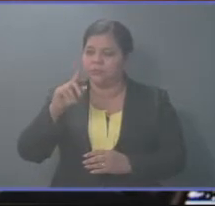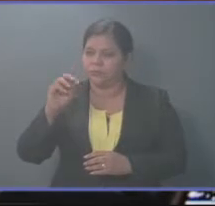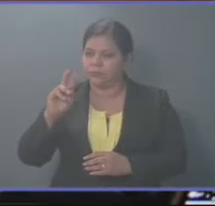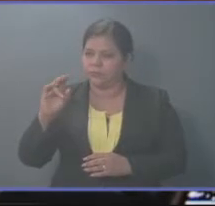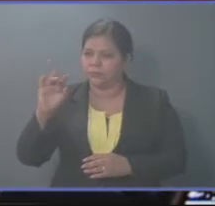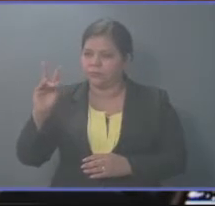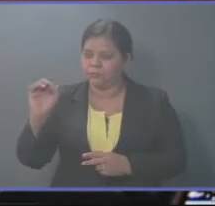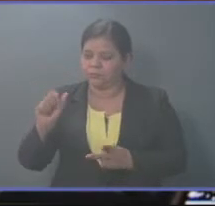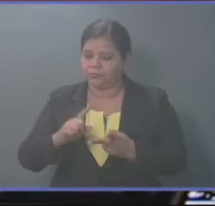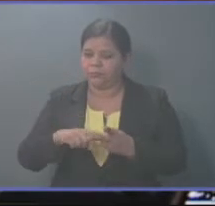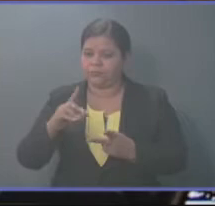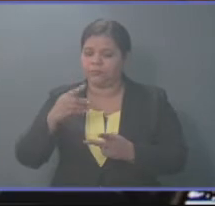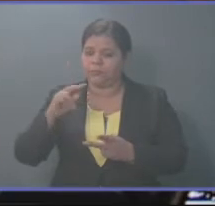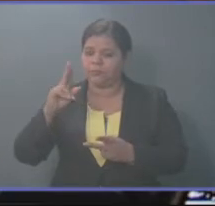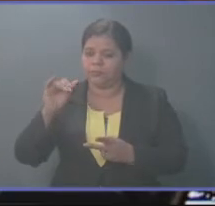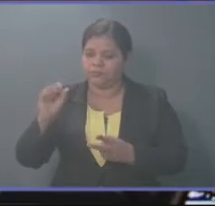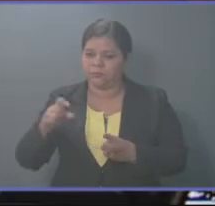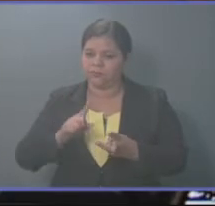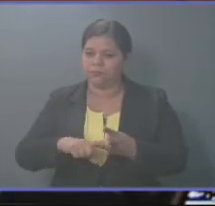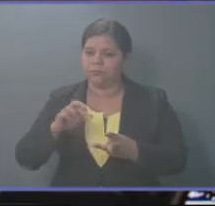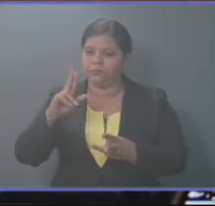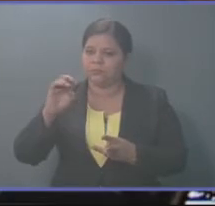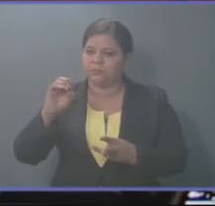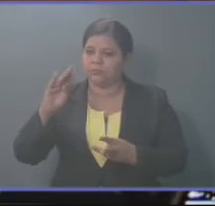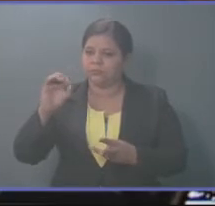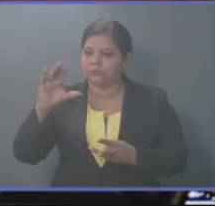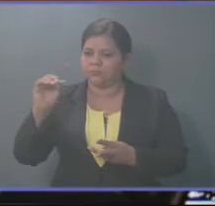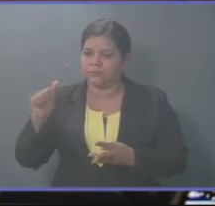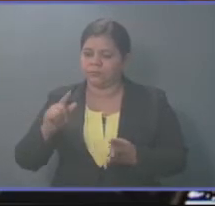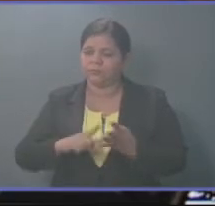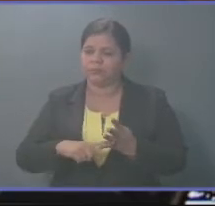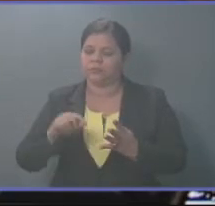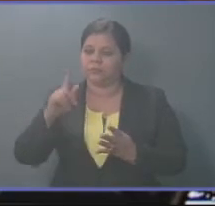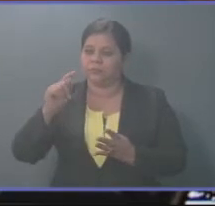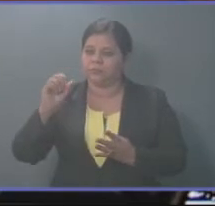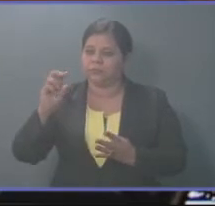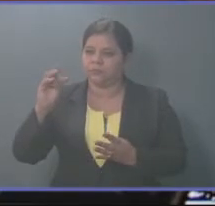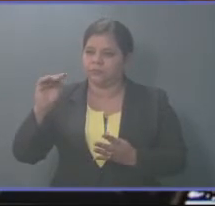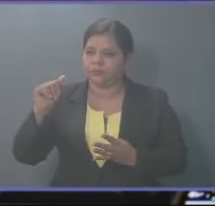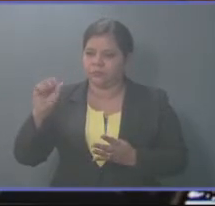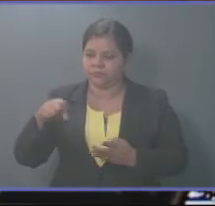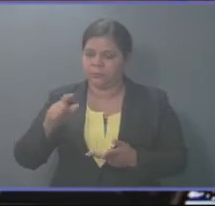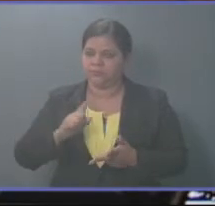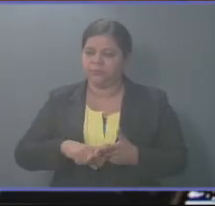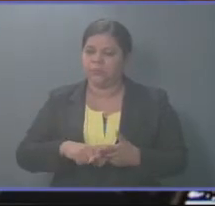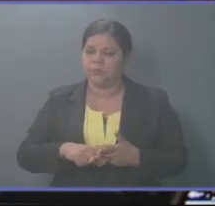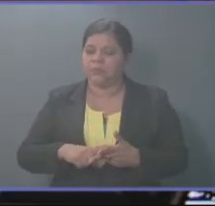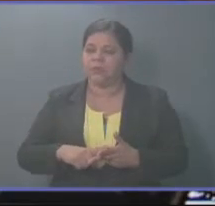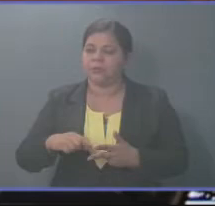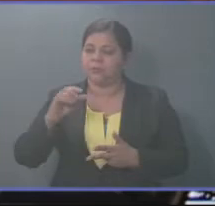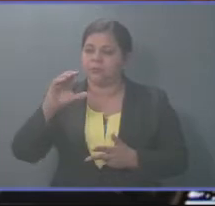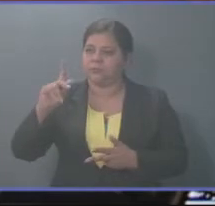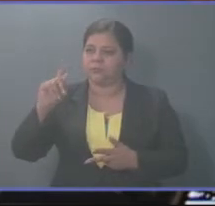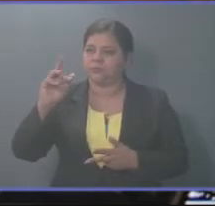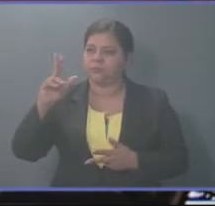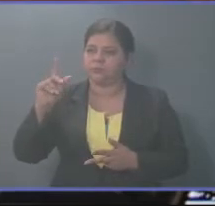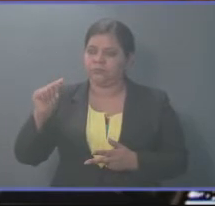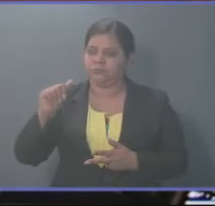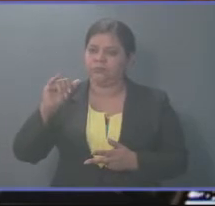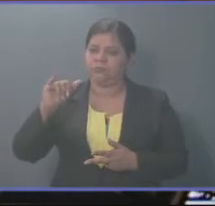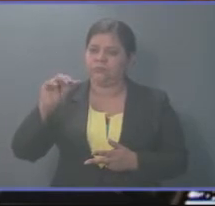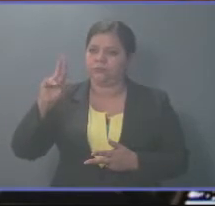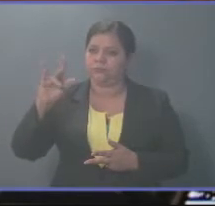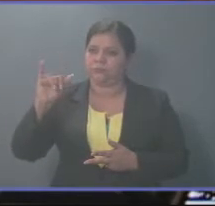Antonio Cardona Villatoro, Rebeca Abigail Cervantes Godoy, Tomás Emilio Corea Fuentes, Carla Yurico